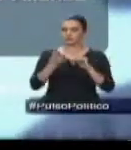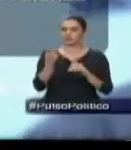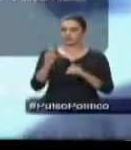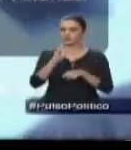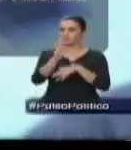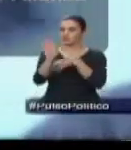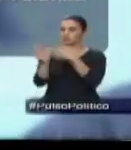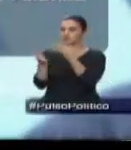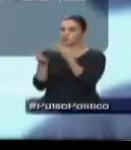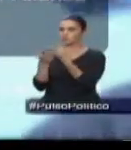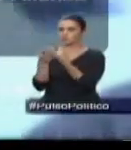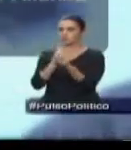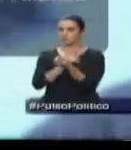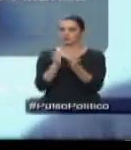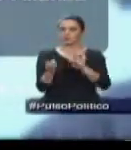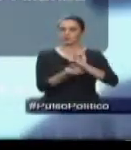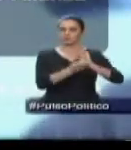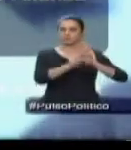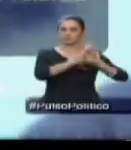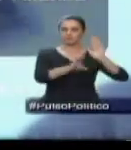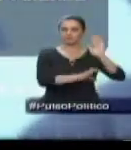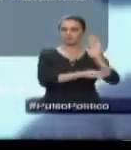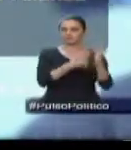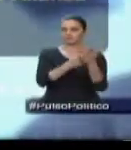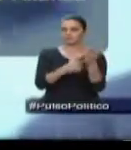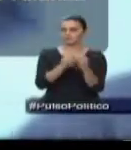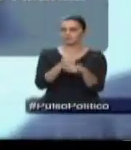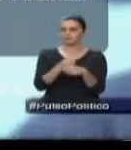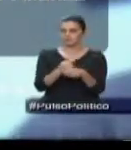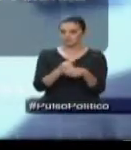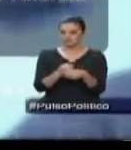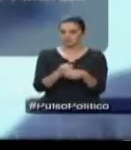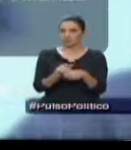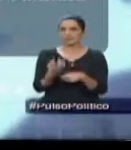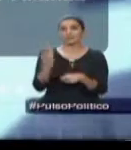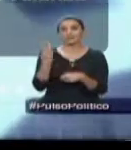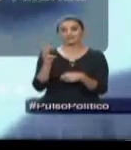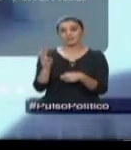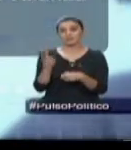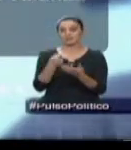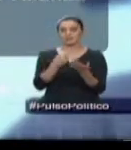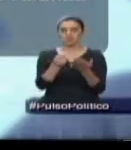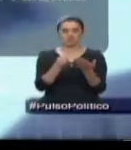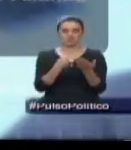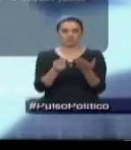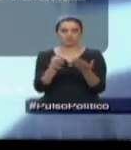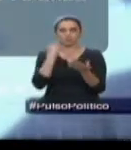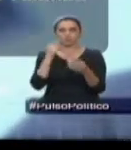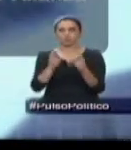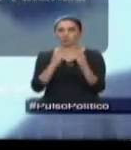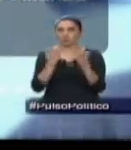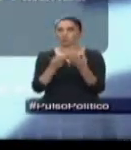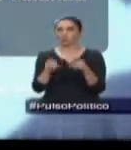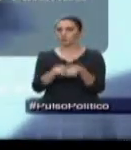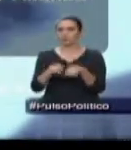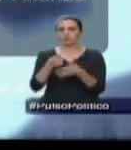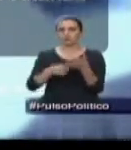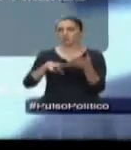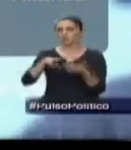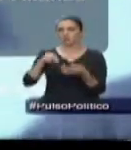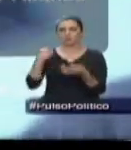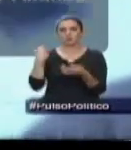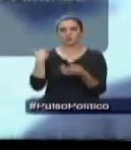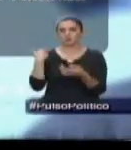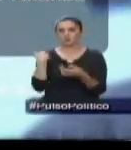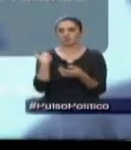propuestas de reforma a la constitución que se hicieron 16 fueron calificadas por la corte como que no tenían una